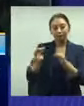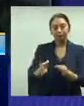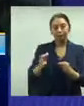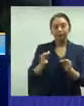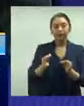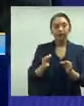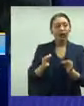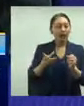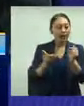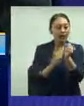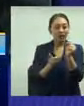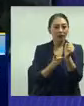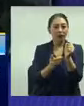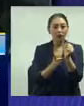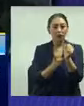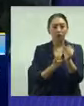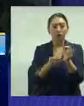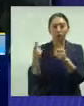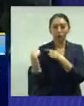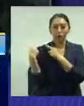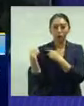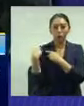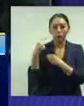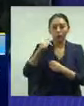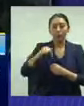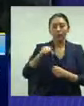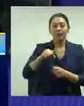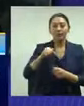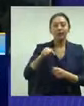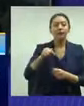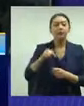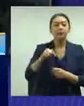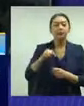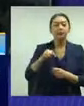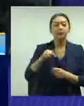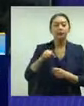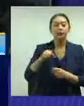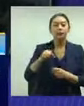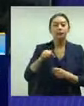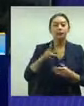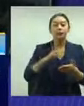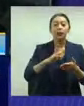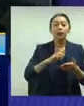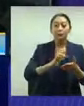que está a cargo de este programa, pero con mucho gusto se lo traslado.